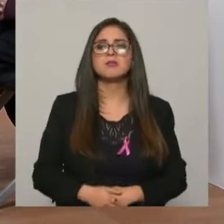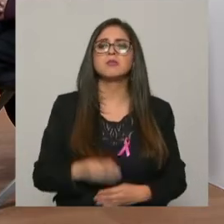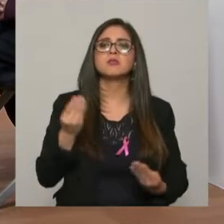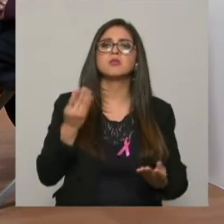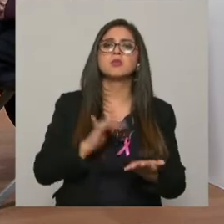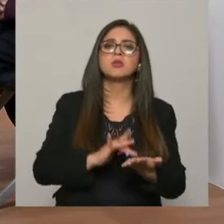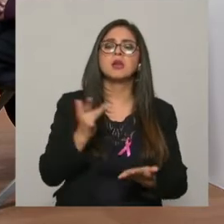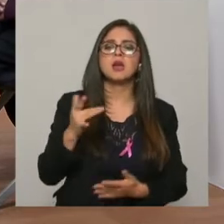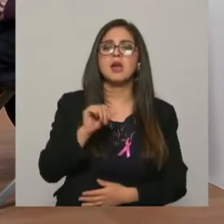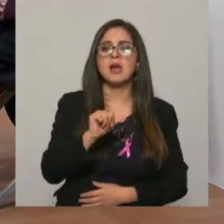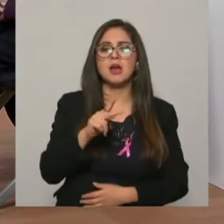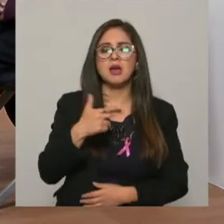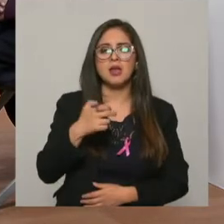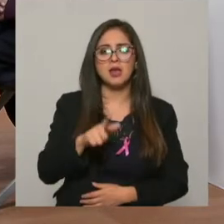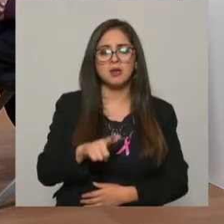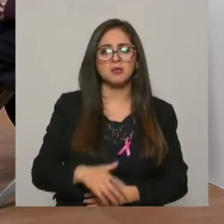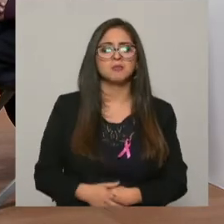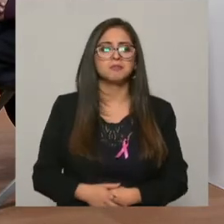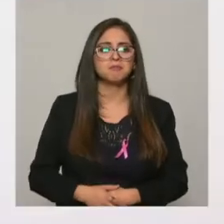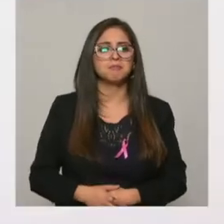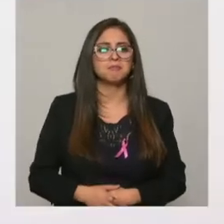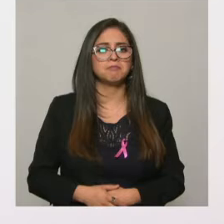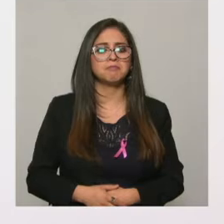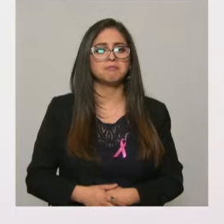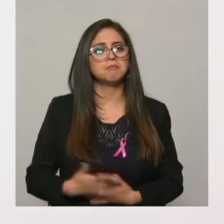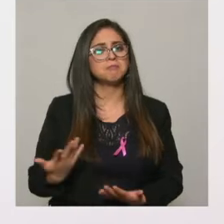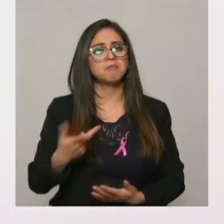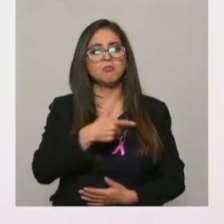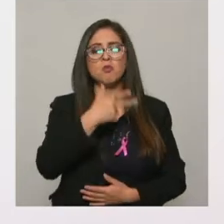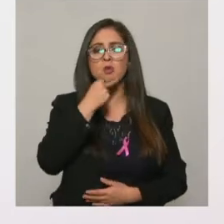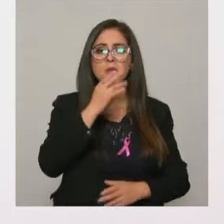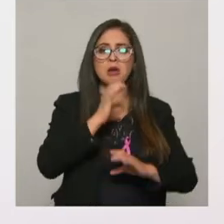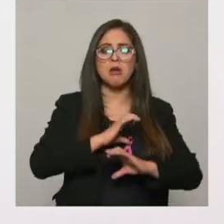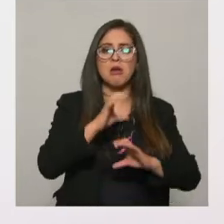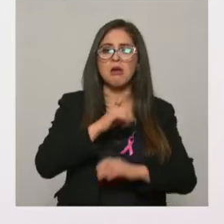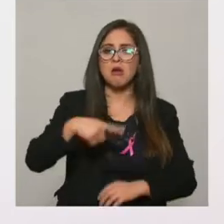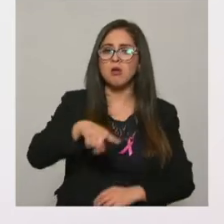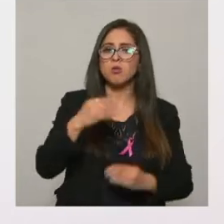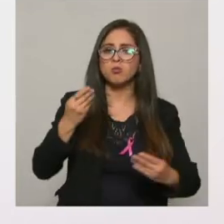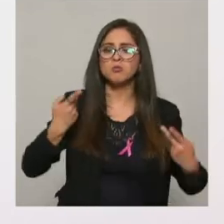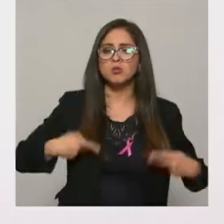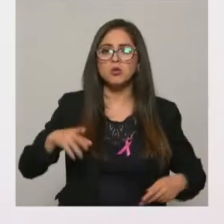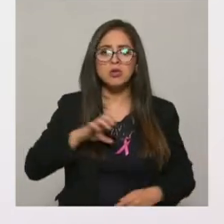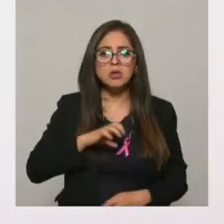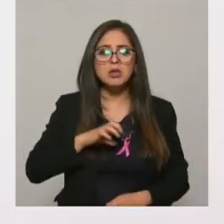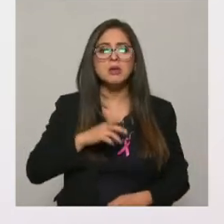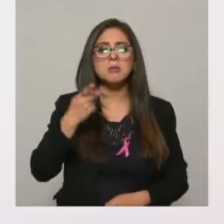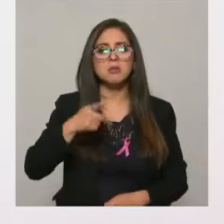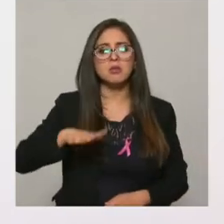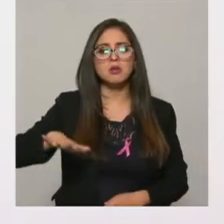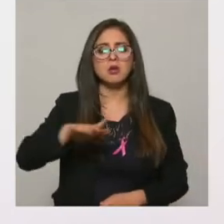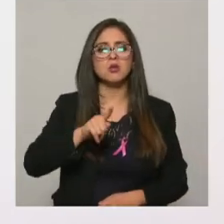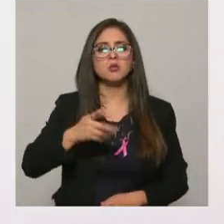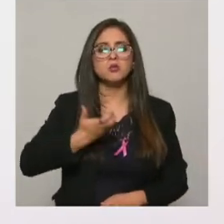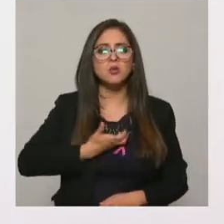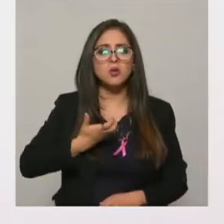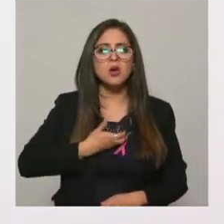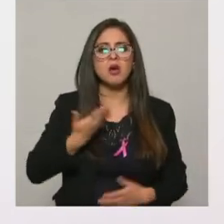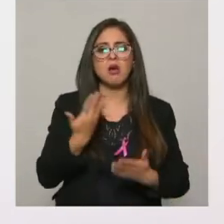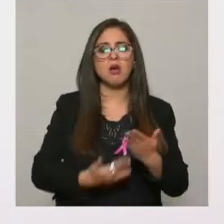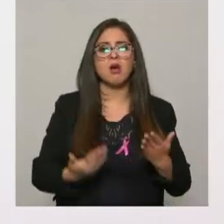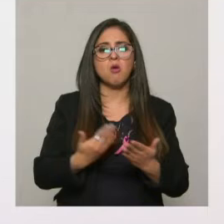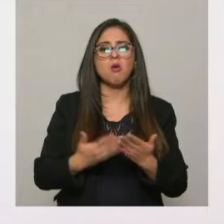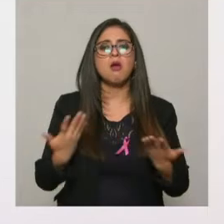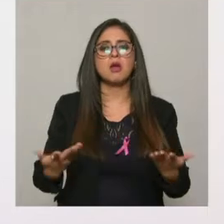un intérprete muy querido y que pues el Zócalo en esta ocasión se